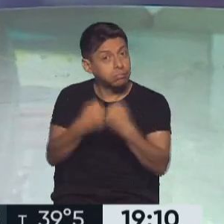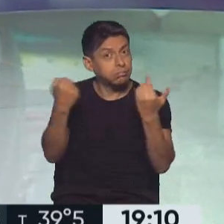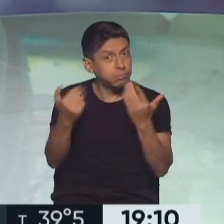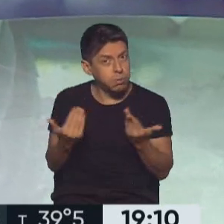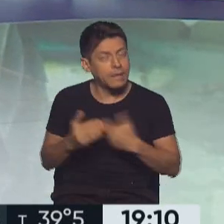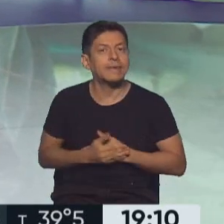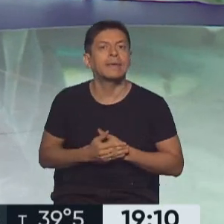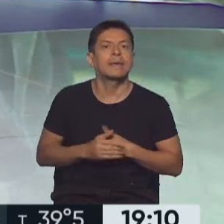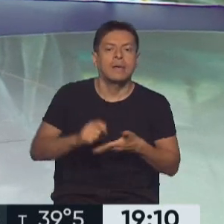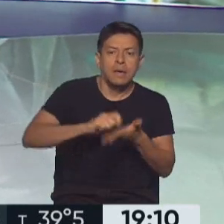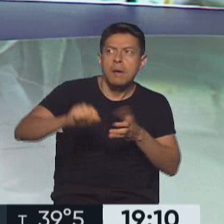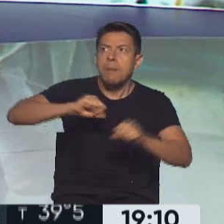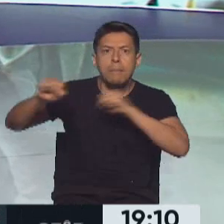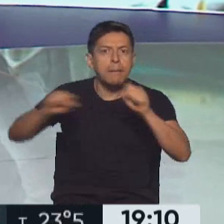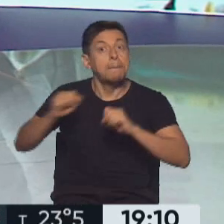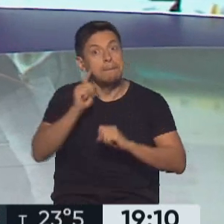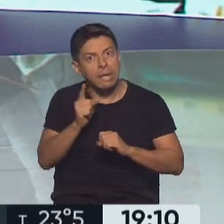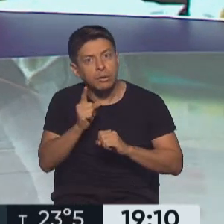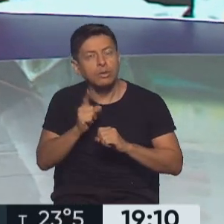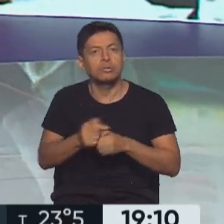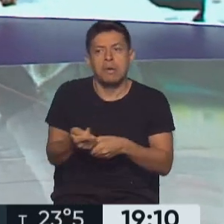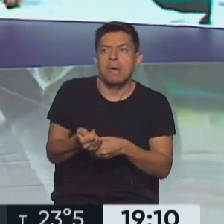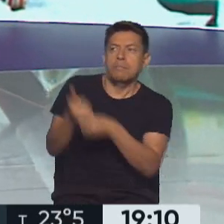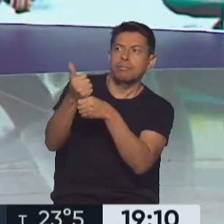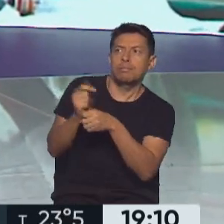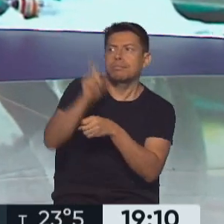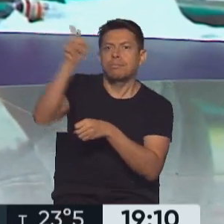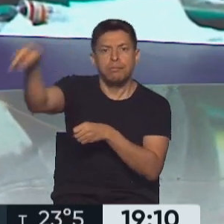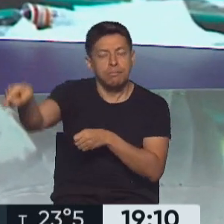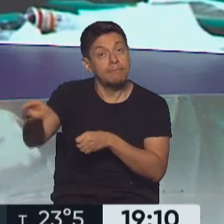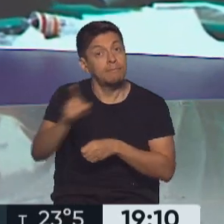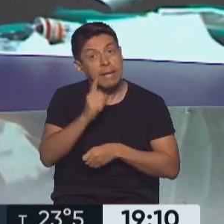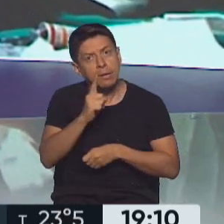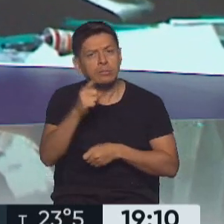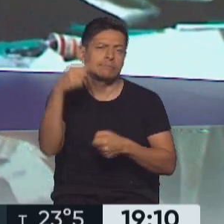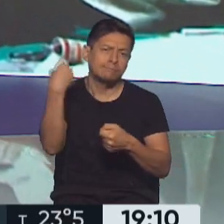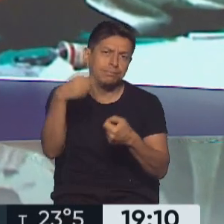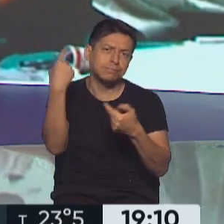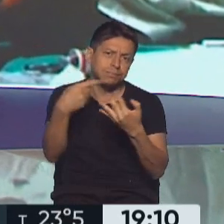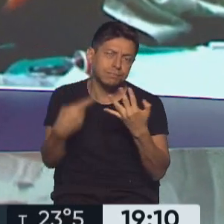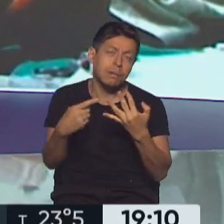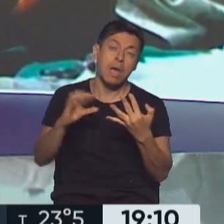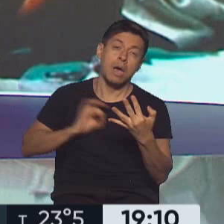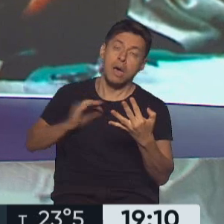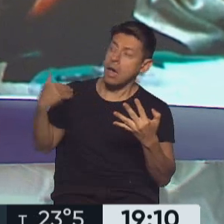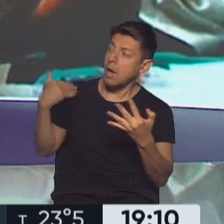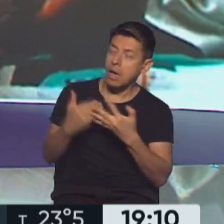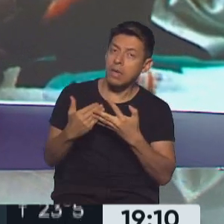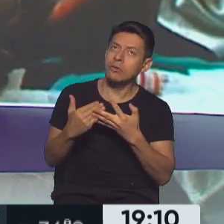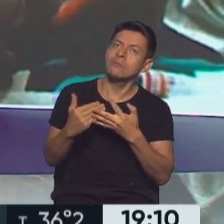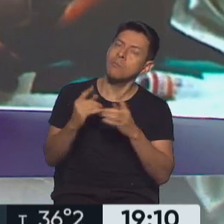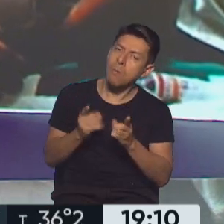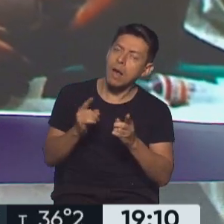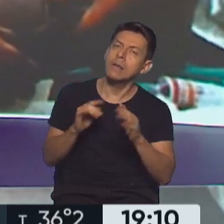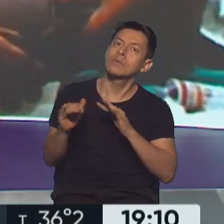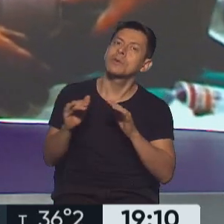uso de la pirotecnia, peligroso por el descorche. Si bien estamos observando en estos últimos años cifras muy distintas a las